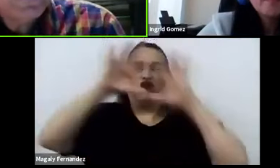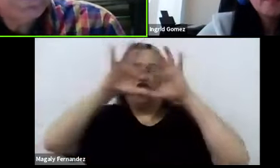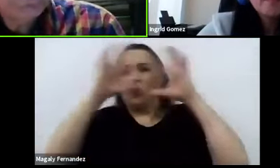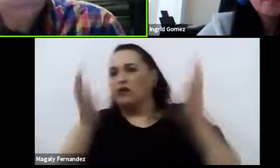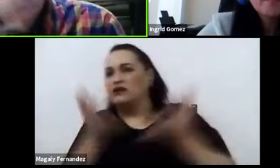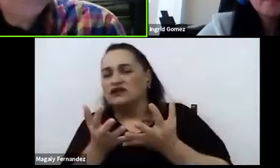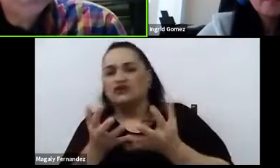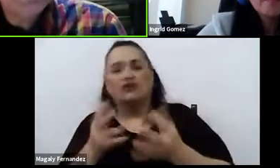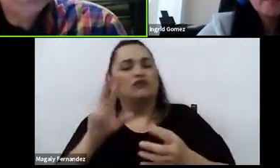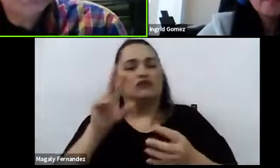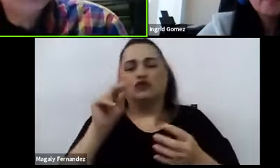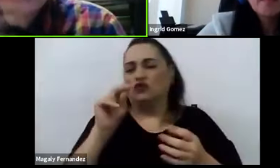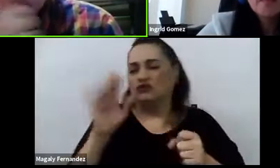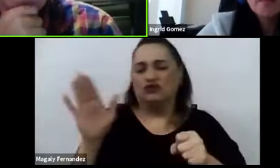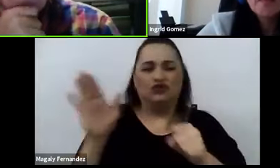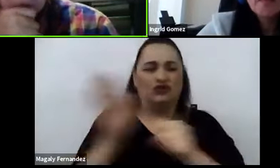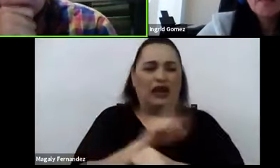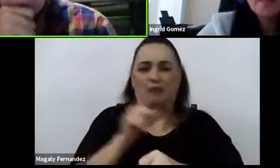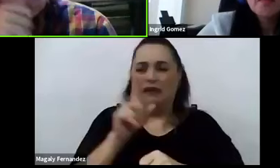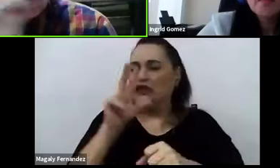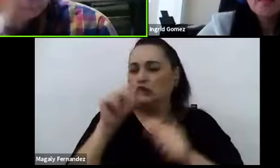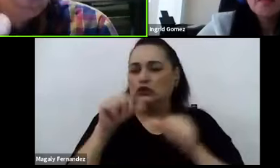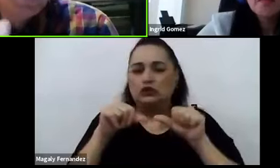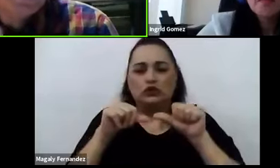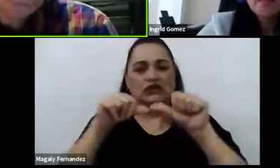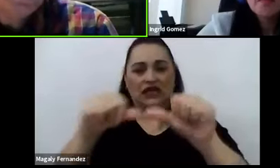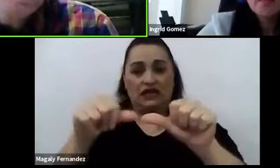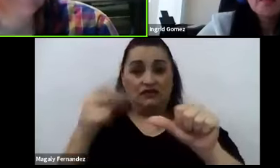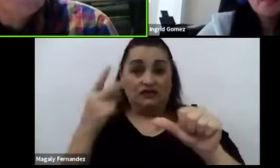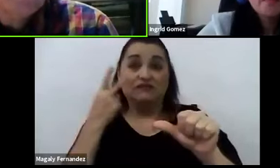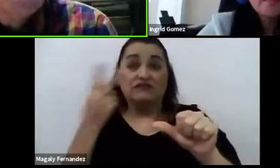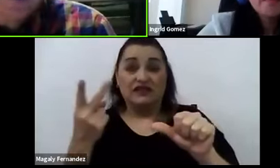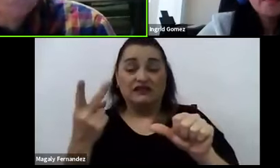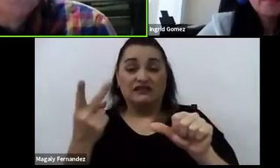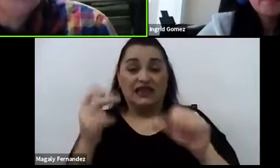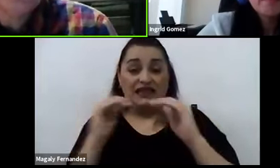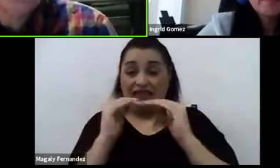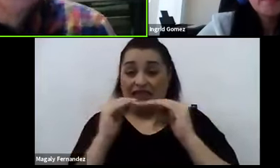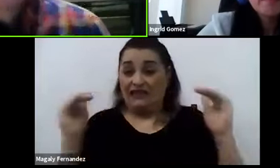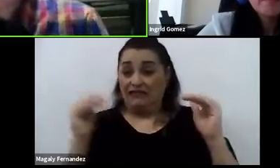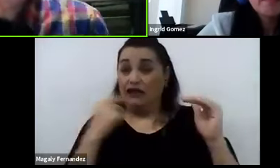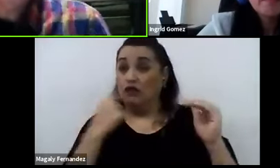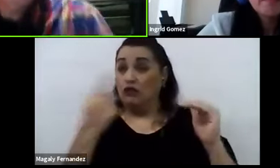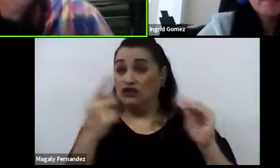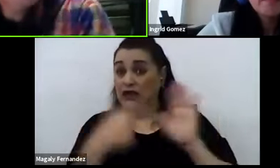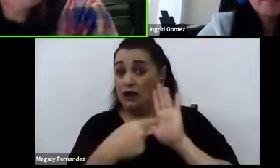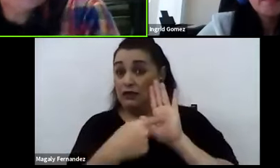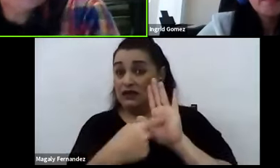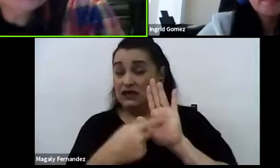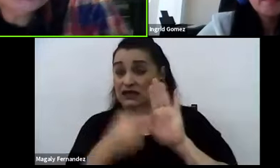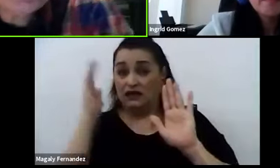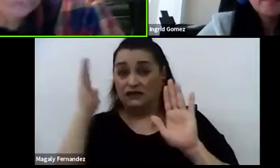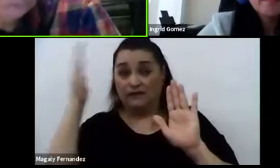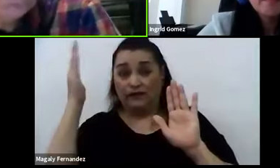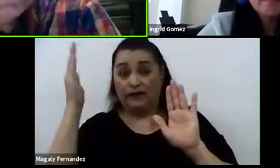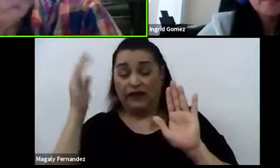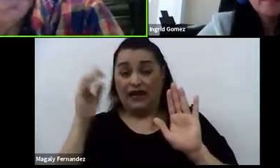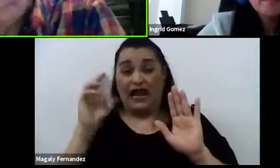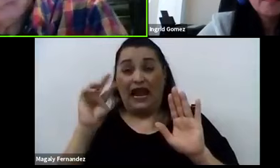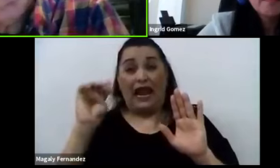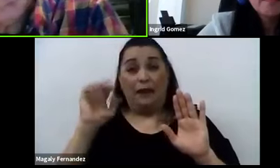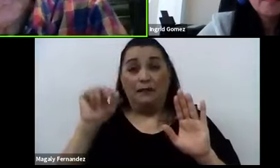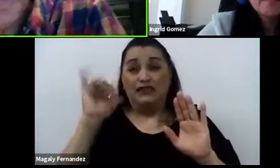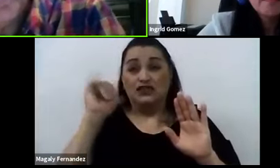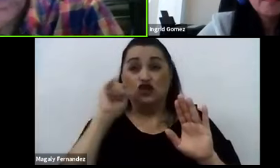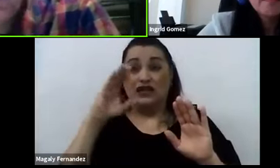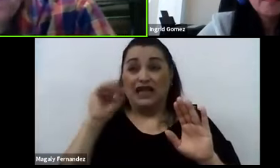globalización totalmente insostenible. Fíjense que el nivel, como decía en la presentación, de emisiones de carbono tiene que